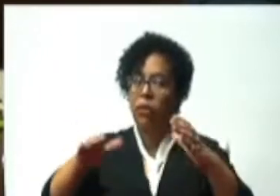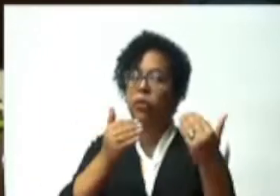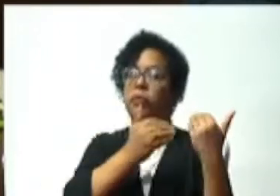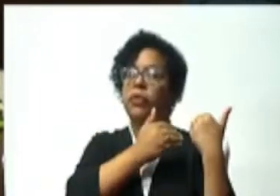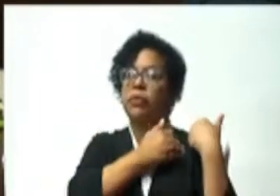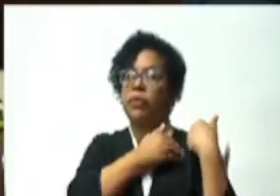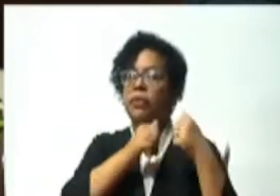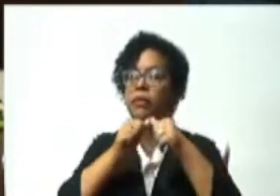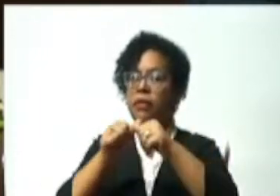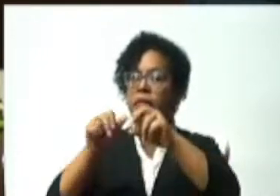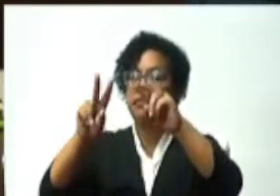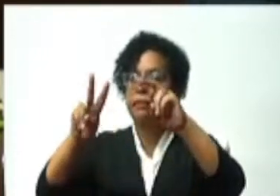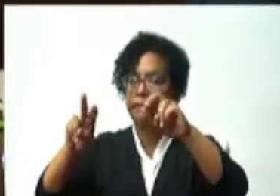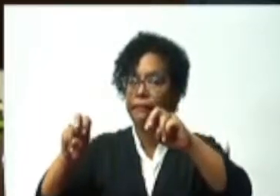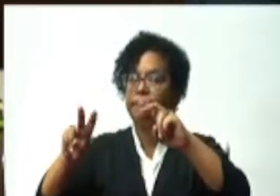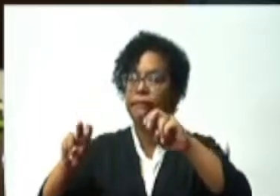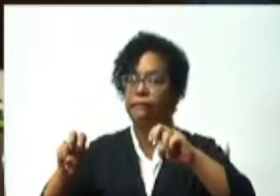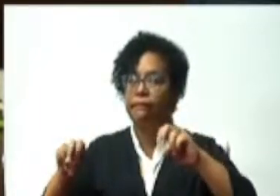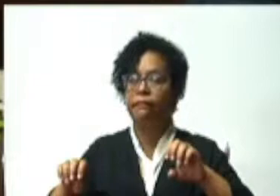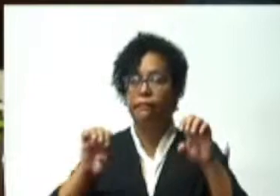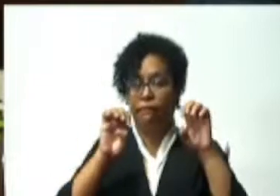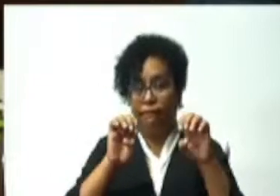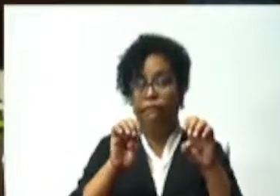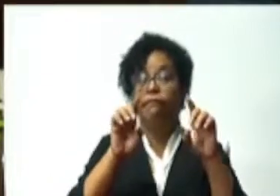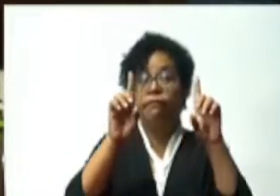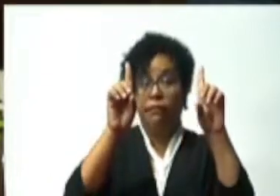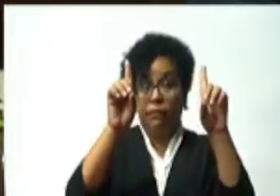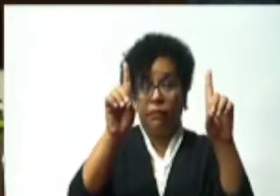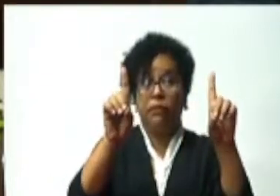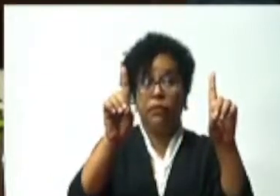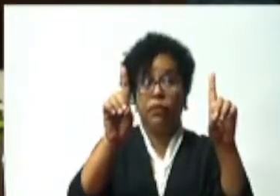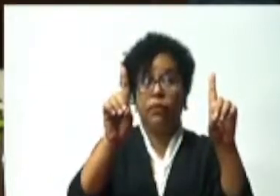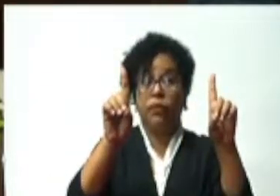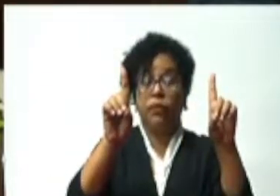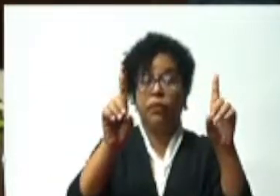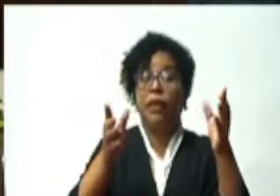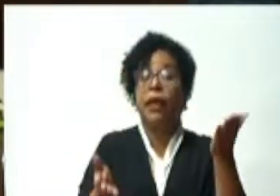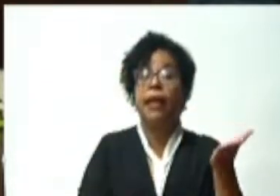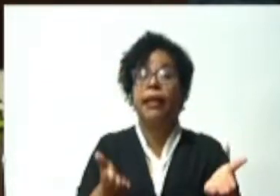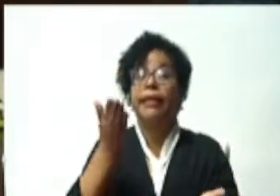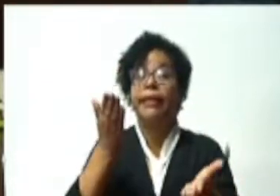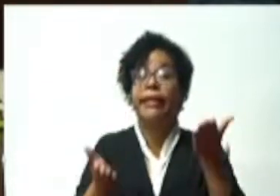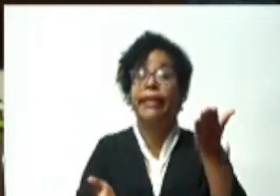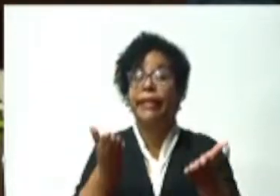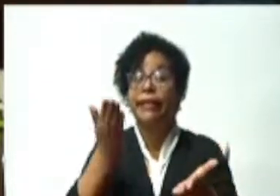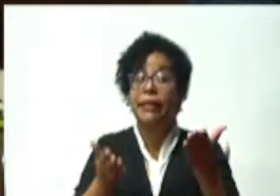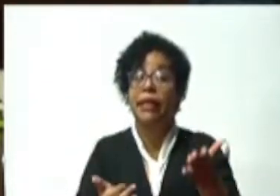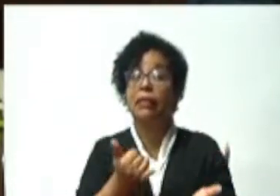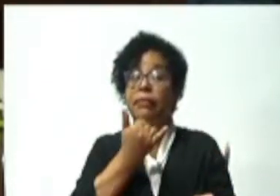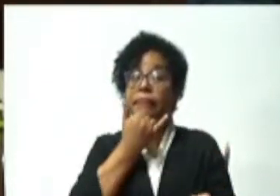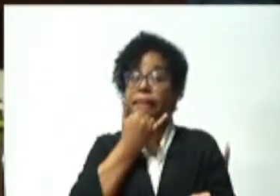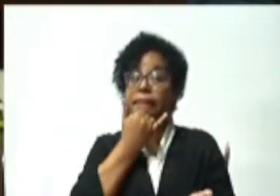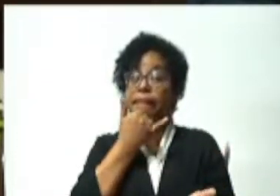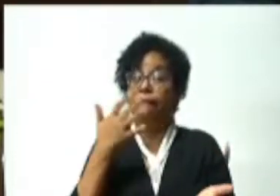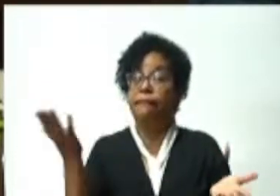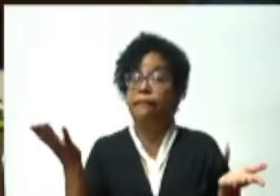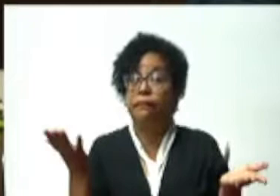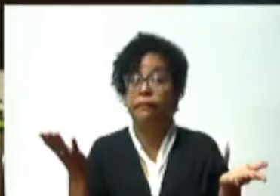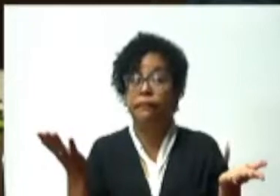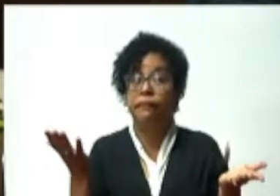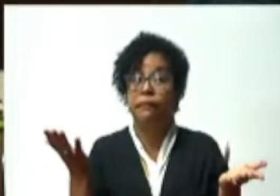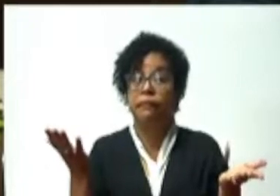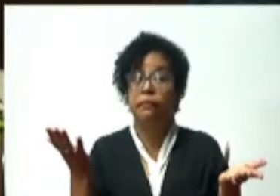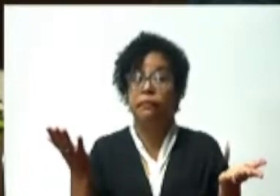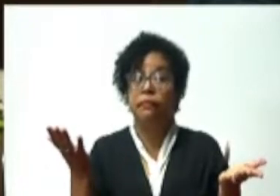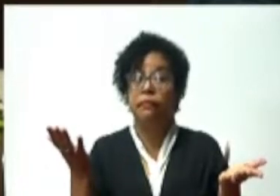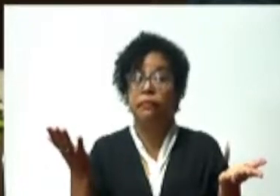su falta, al presidente de la comisión, no estoy diciendo que ha faltado, tal vez su falta ha sido el